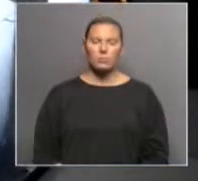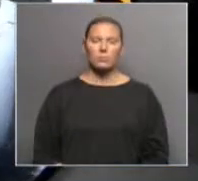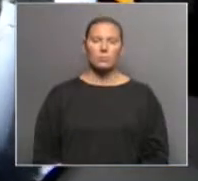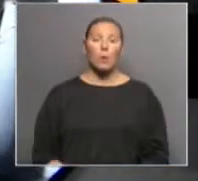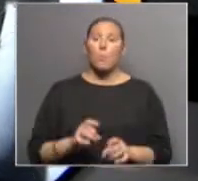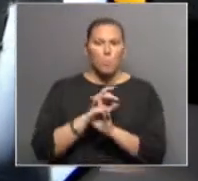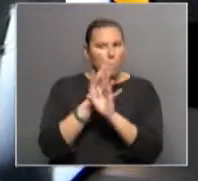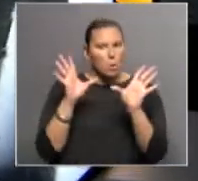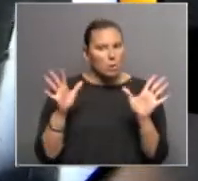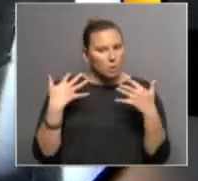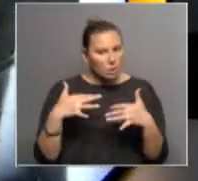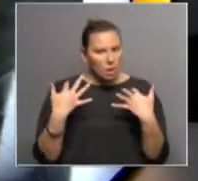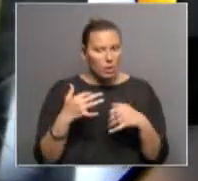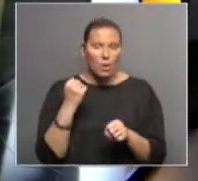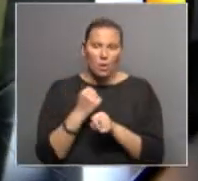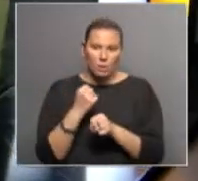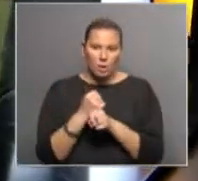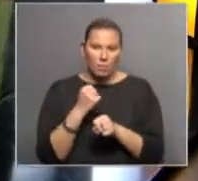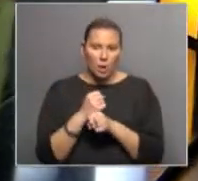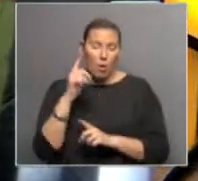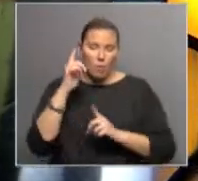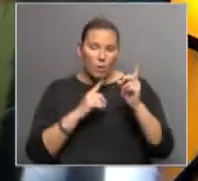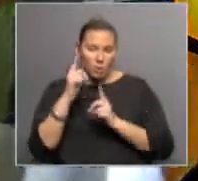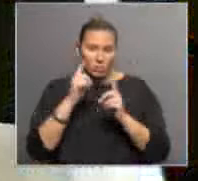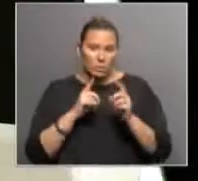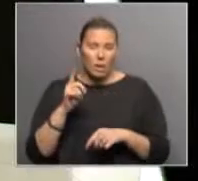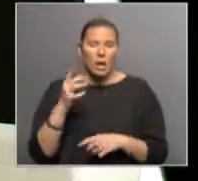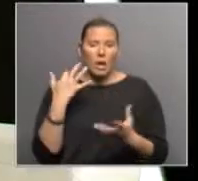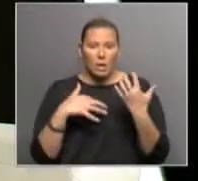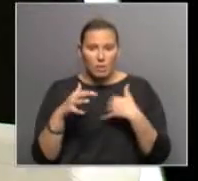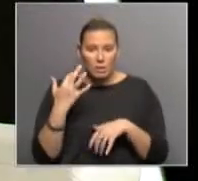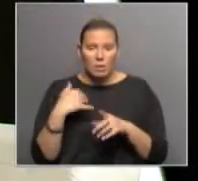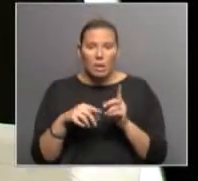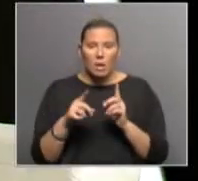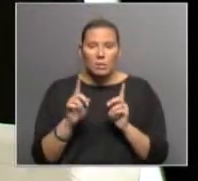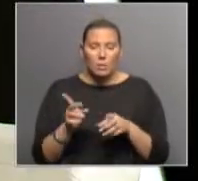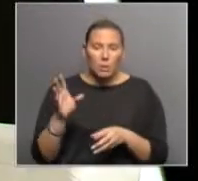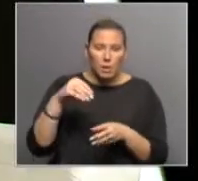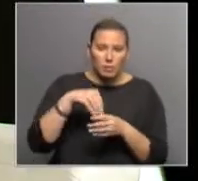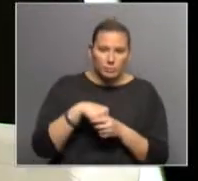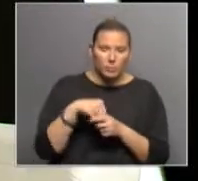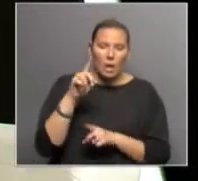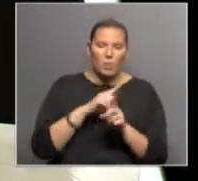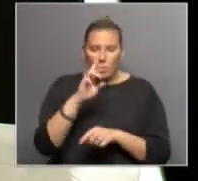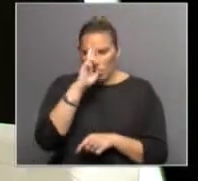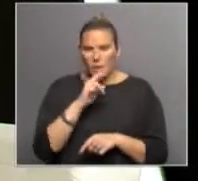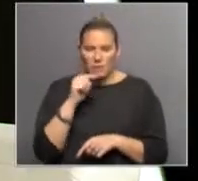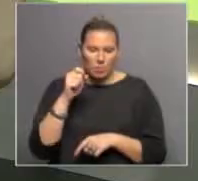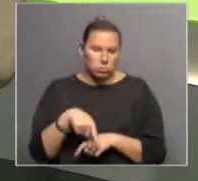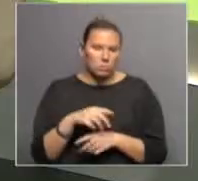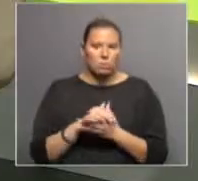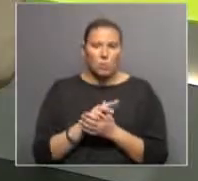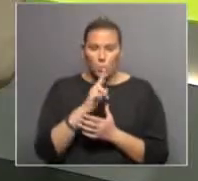Bueno, muy claro todo, Alexandra, el trabajo desde allí de Facultad de Veterinaria, incorporando además el conocimiento de algunas razas que son particulares de nuestro país,